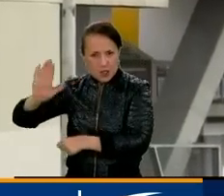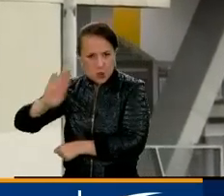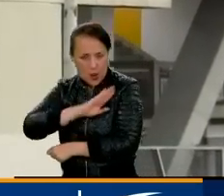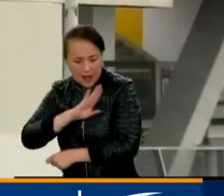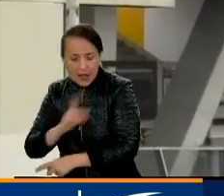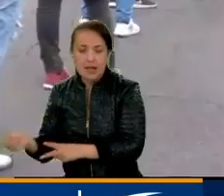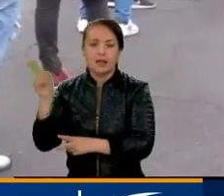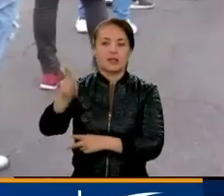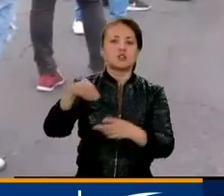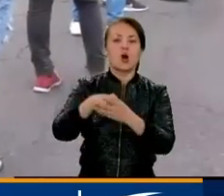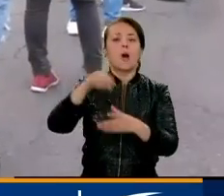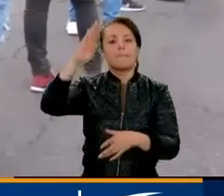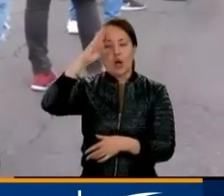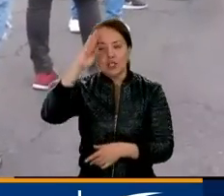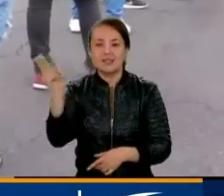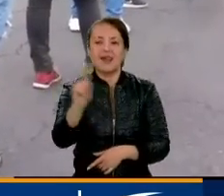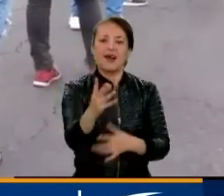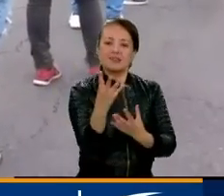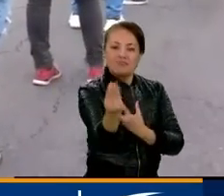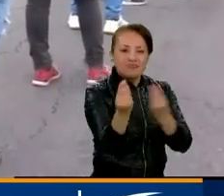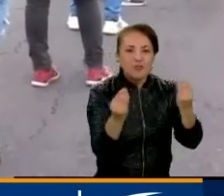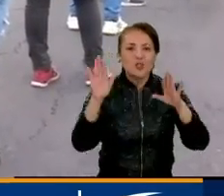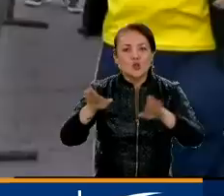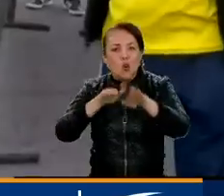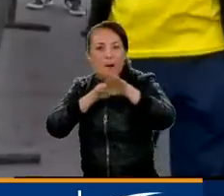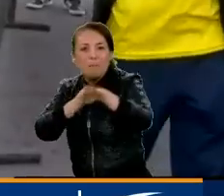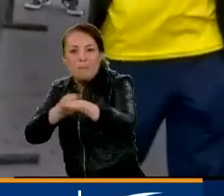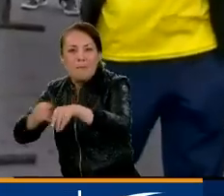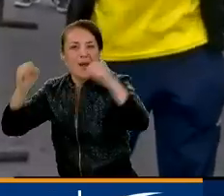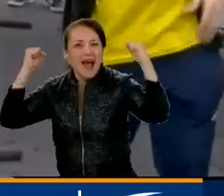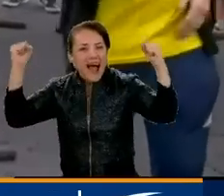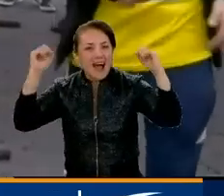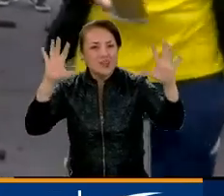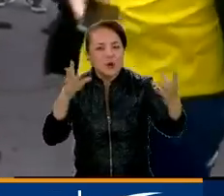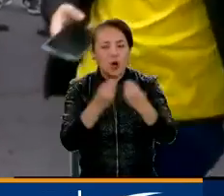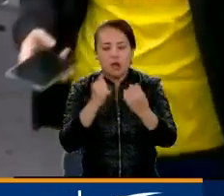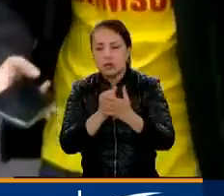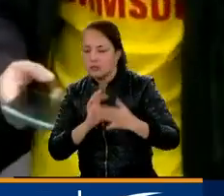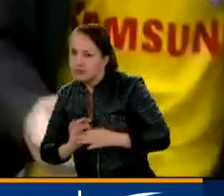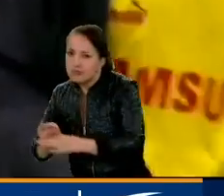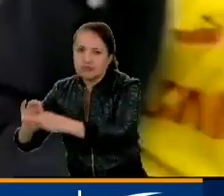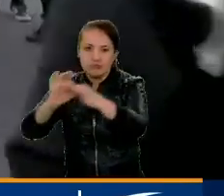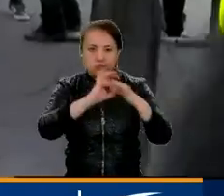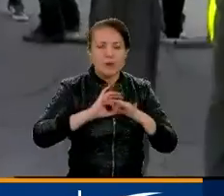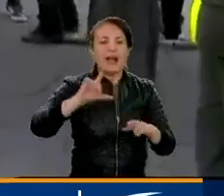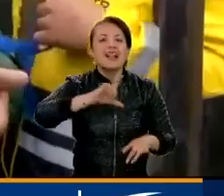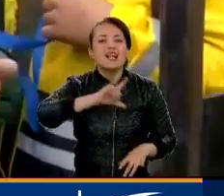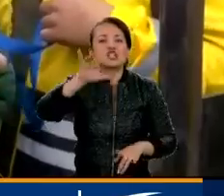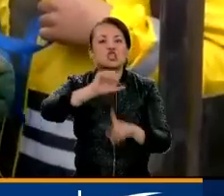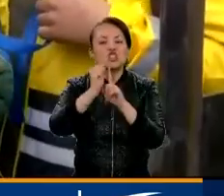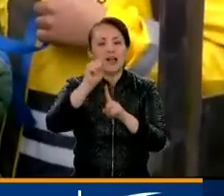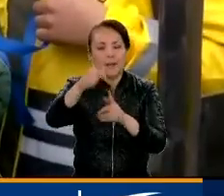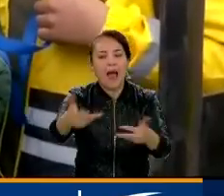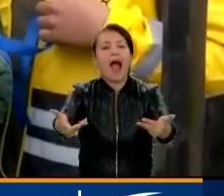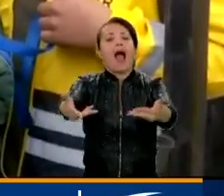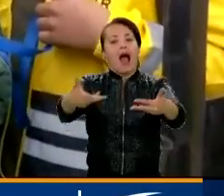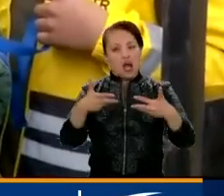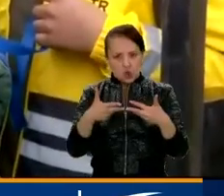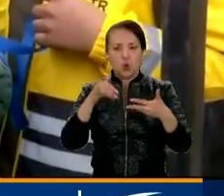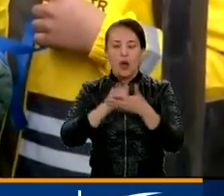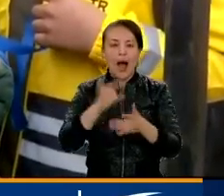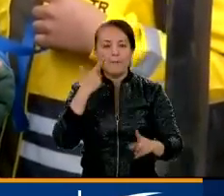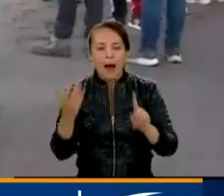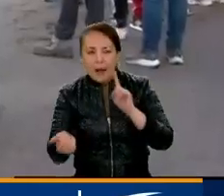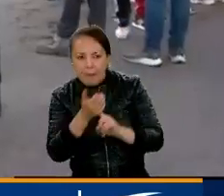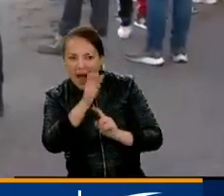tenemos, hemos hecho una articulación con todos estos líderes sociales, estos barristas, con el fin de que ellos mismos también nos ayuden a poder